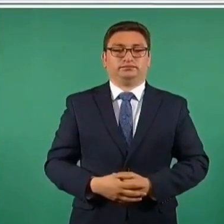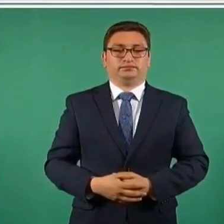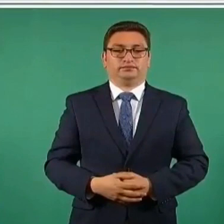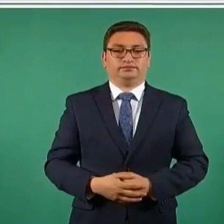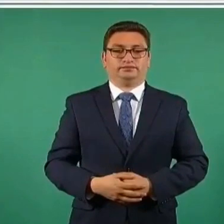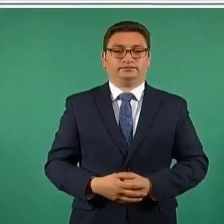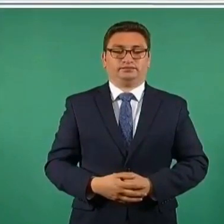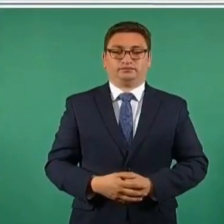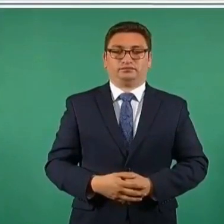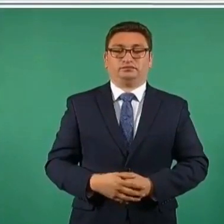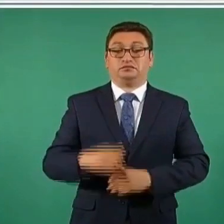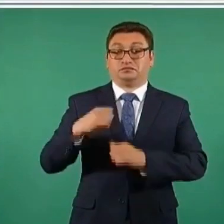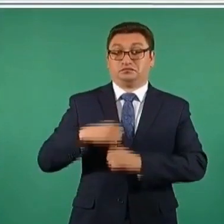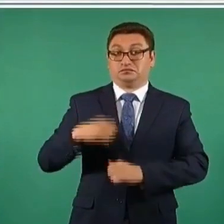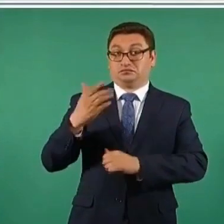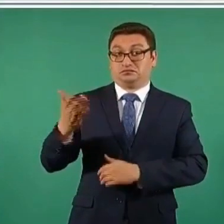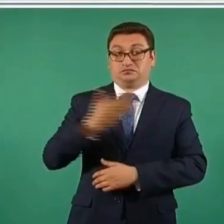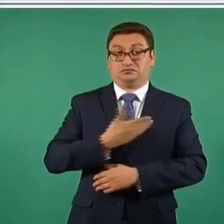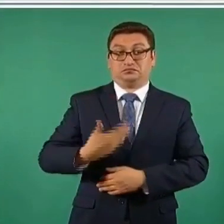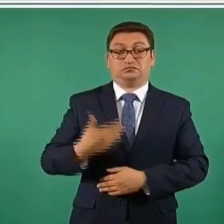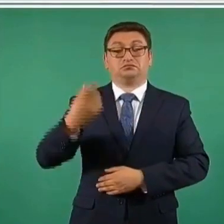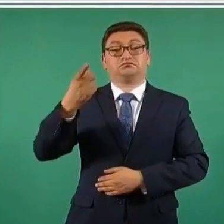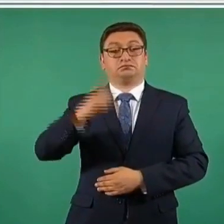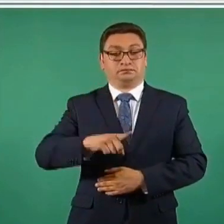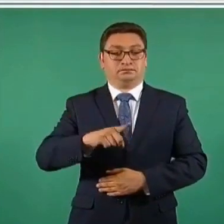desde Los Pinos,